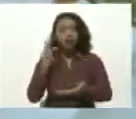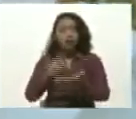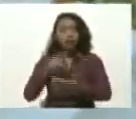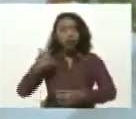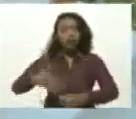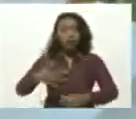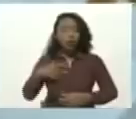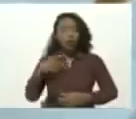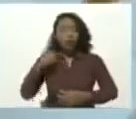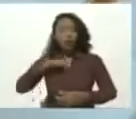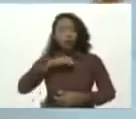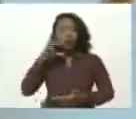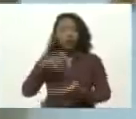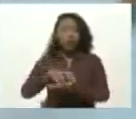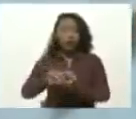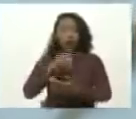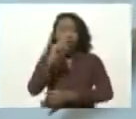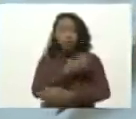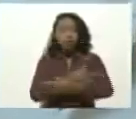estado